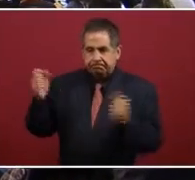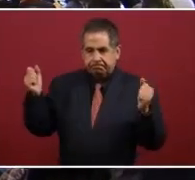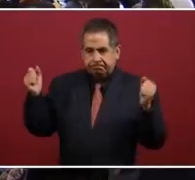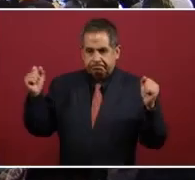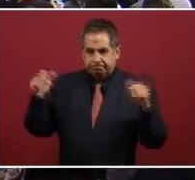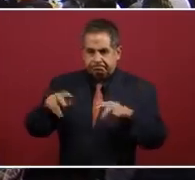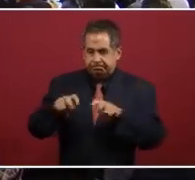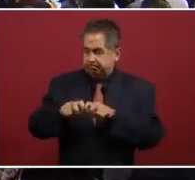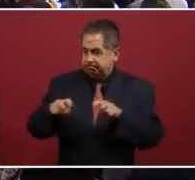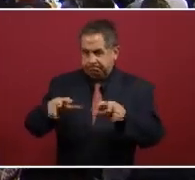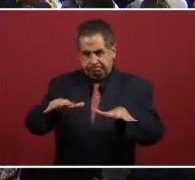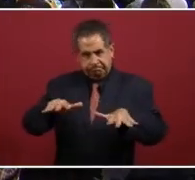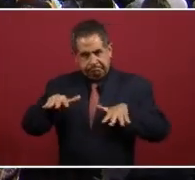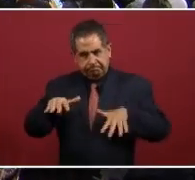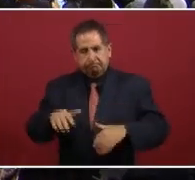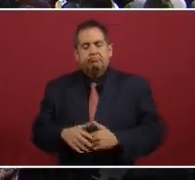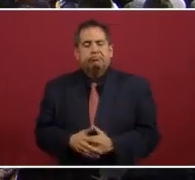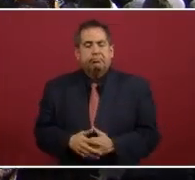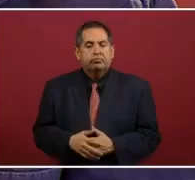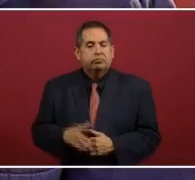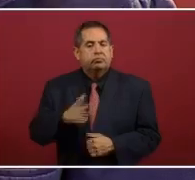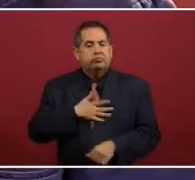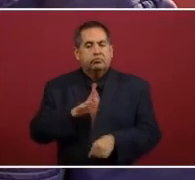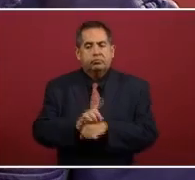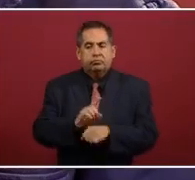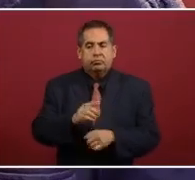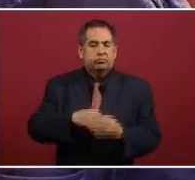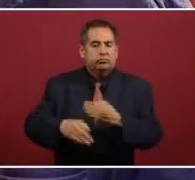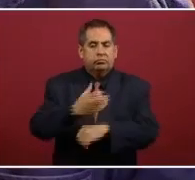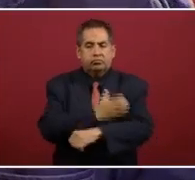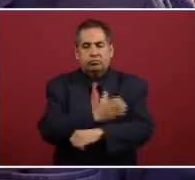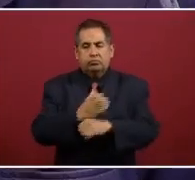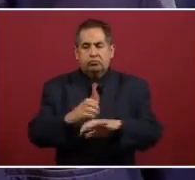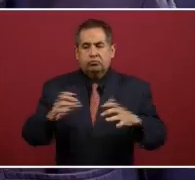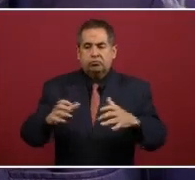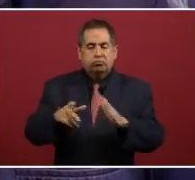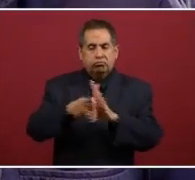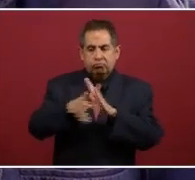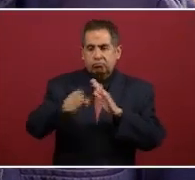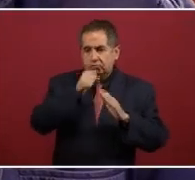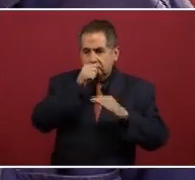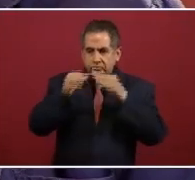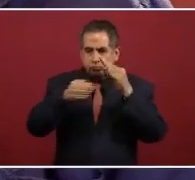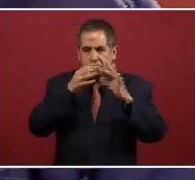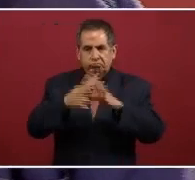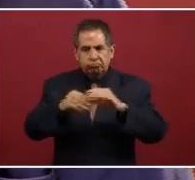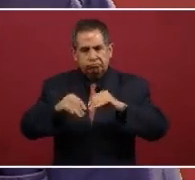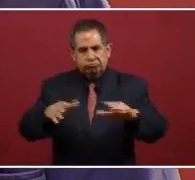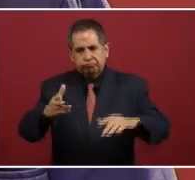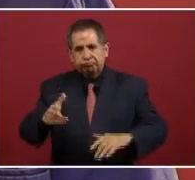asistente. Muy buenos días, compañeros y compañeras de la prensa, de los medios de comunicación.